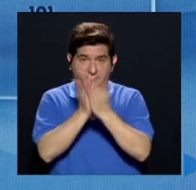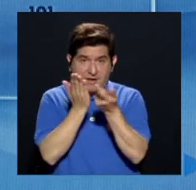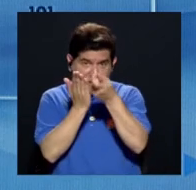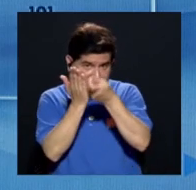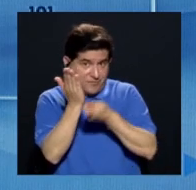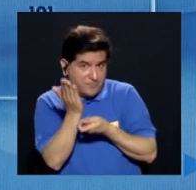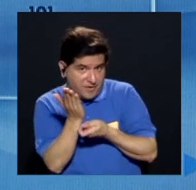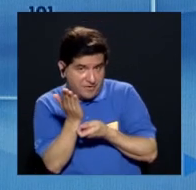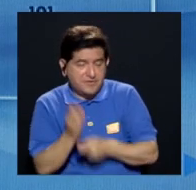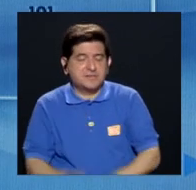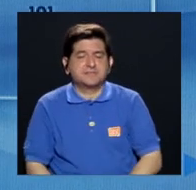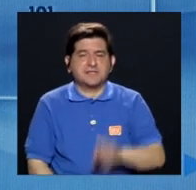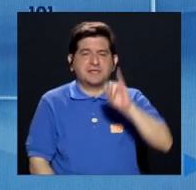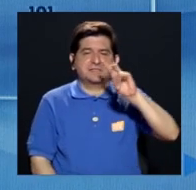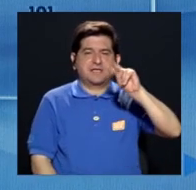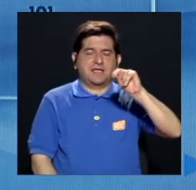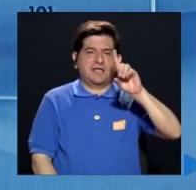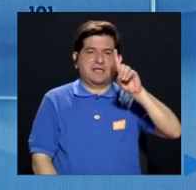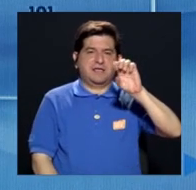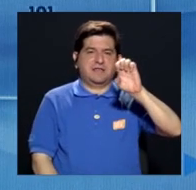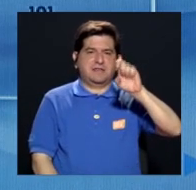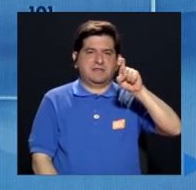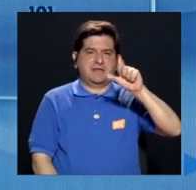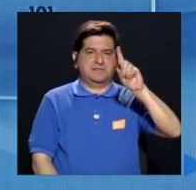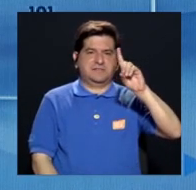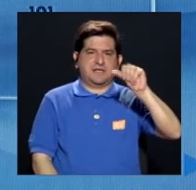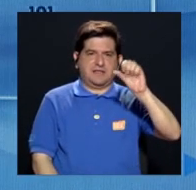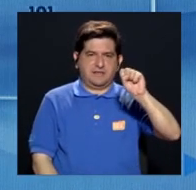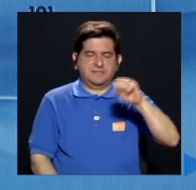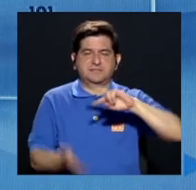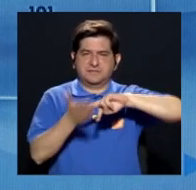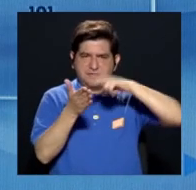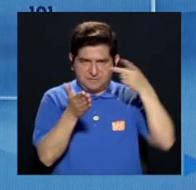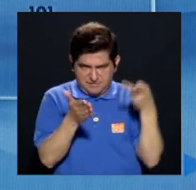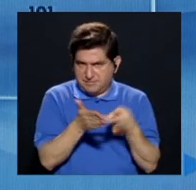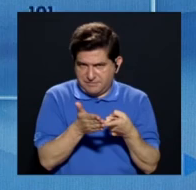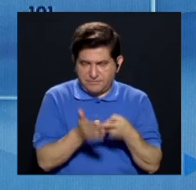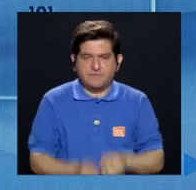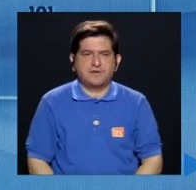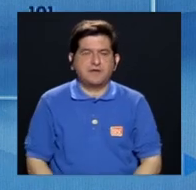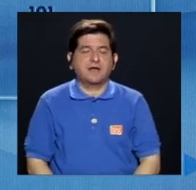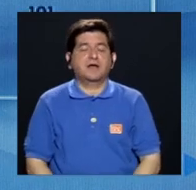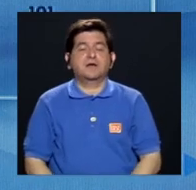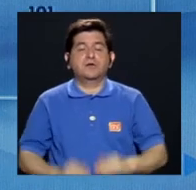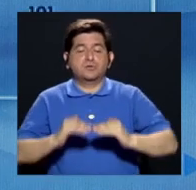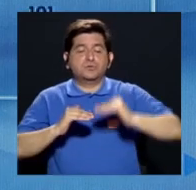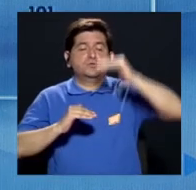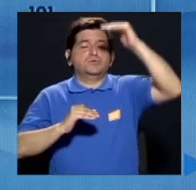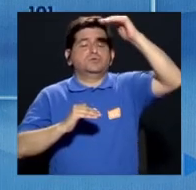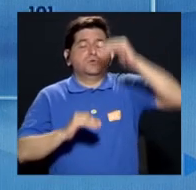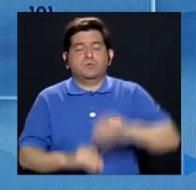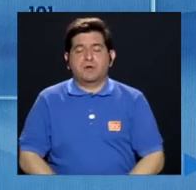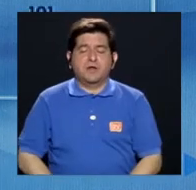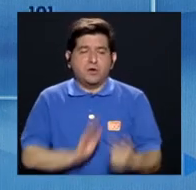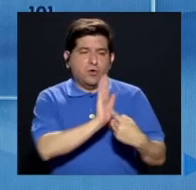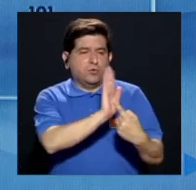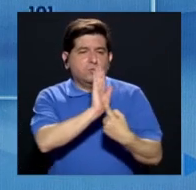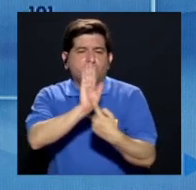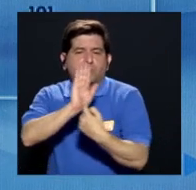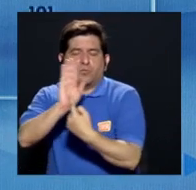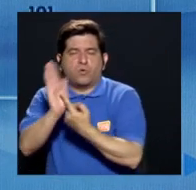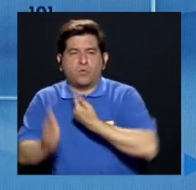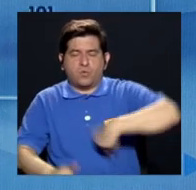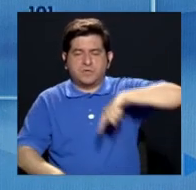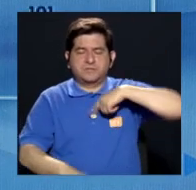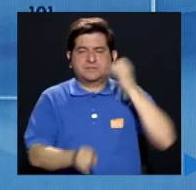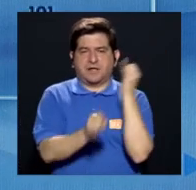Revistas indexadas que se traducen entonces en una mayor visibilidad de